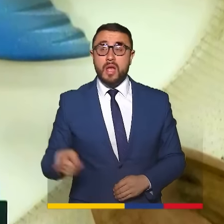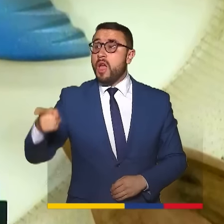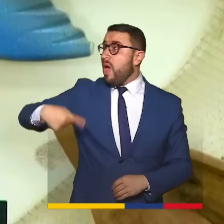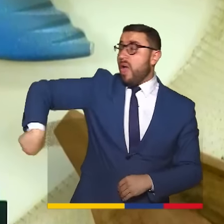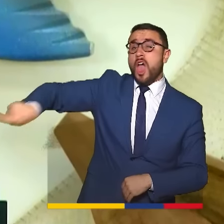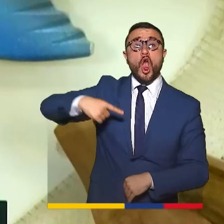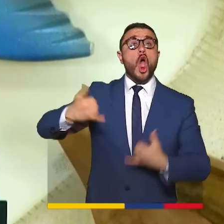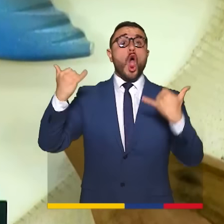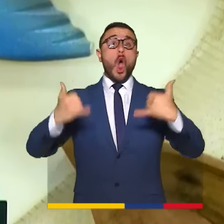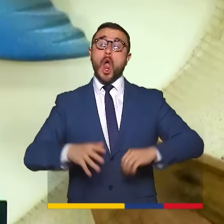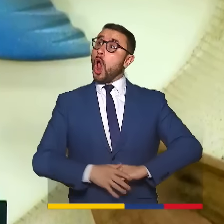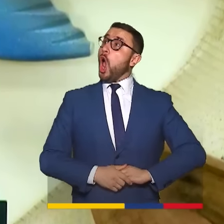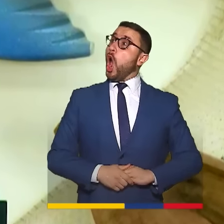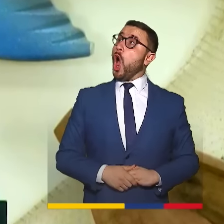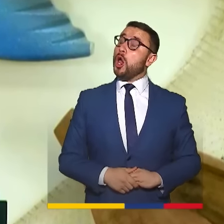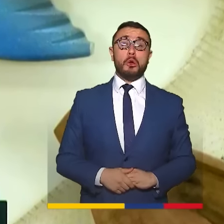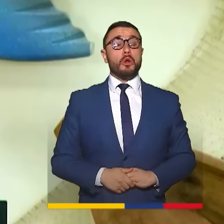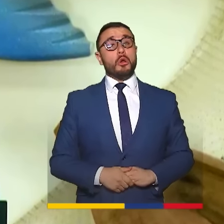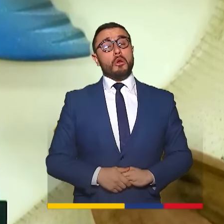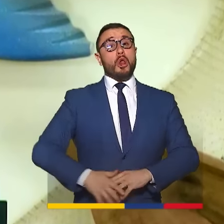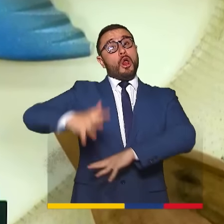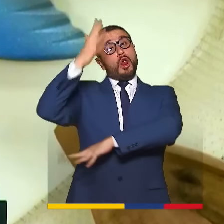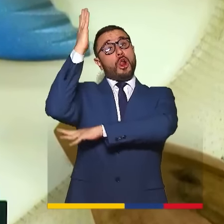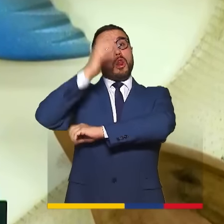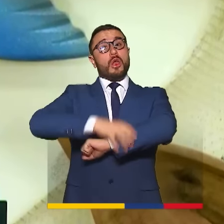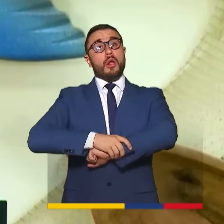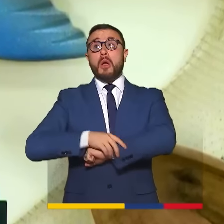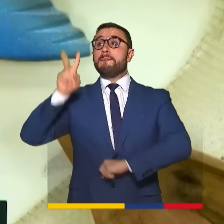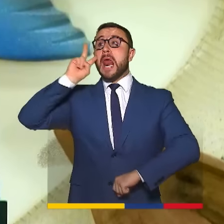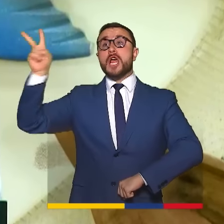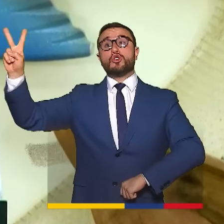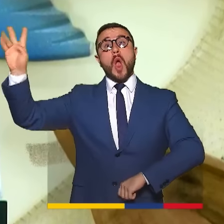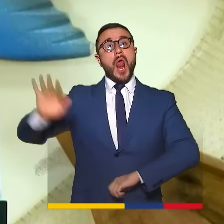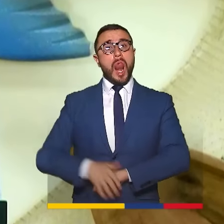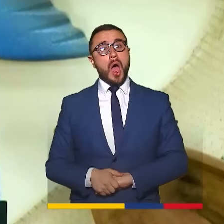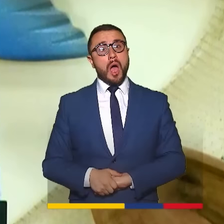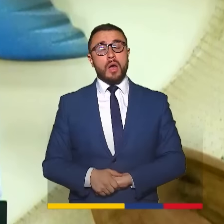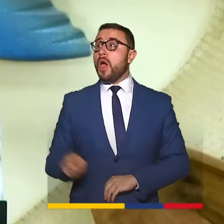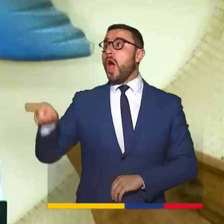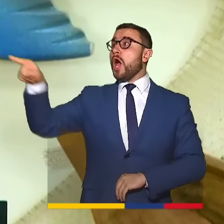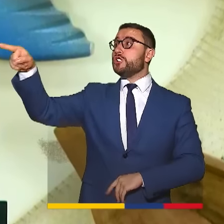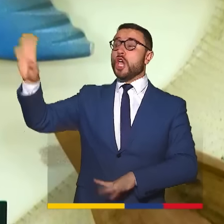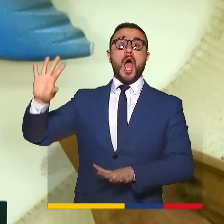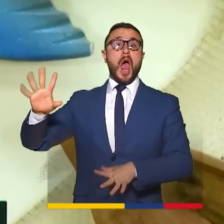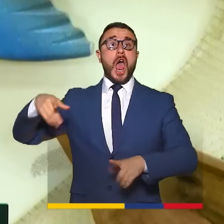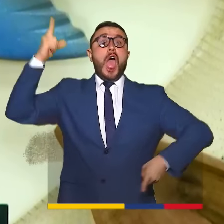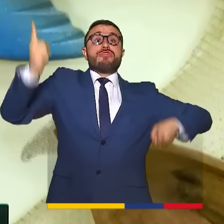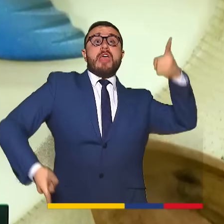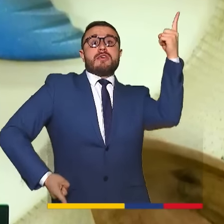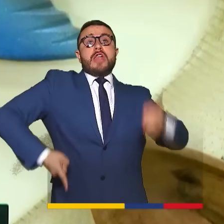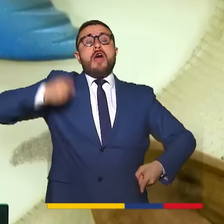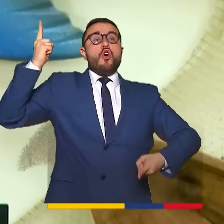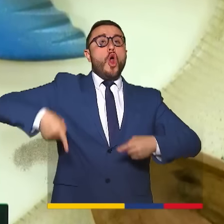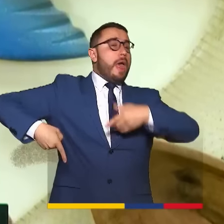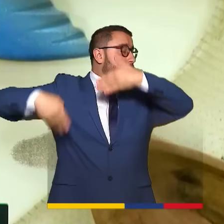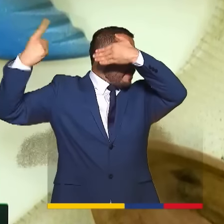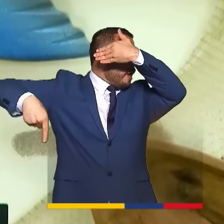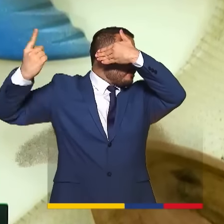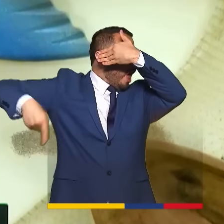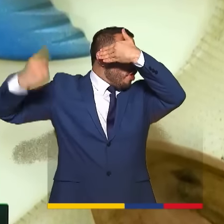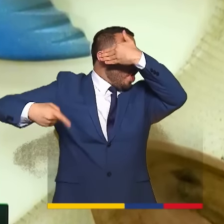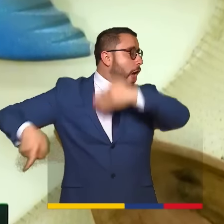hipócritamente hablan de Venezuela y de dictaduras allá, multiplicado por 3 lo hicieron en Colombia